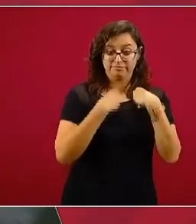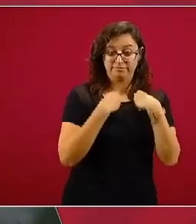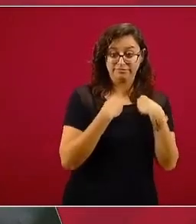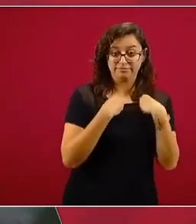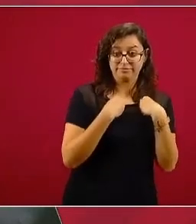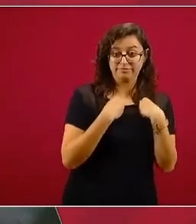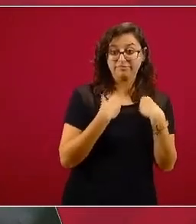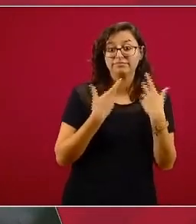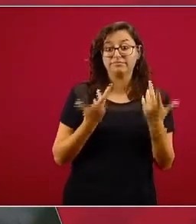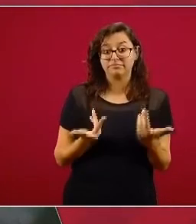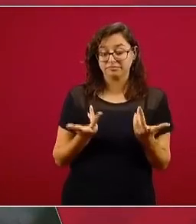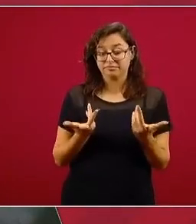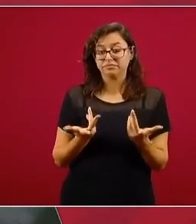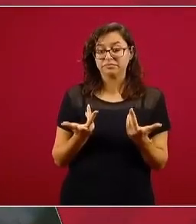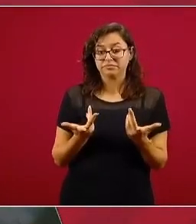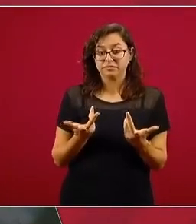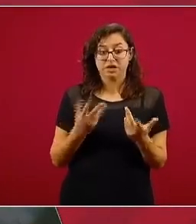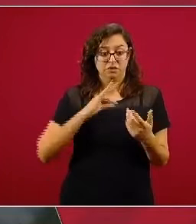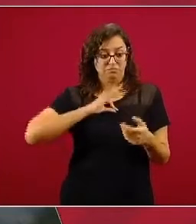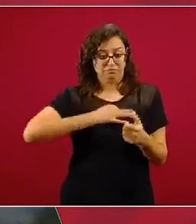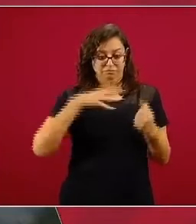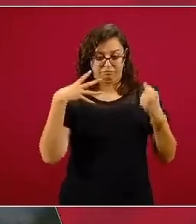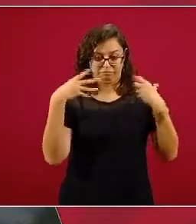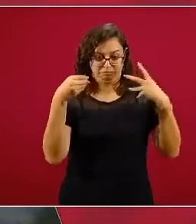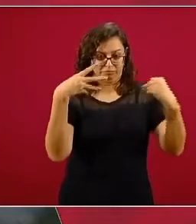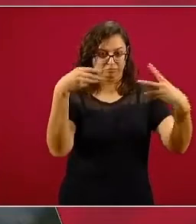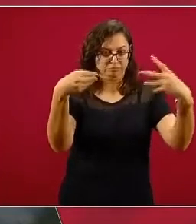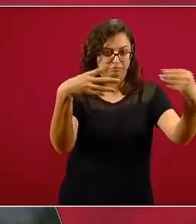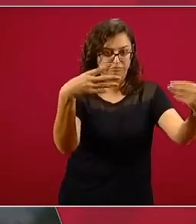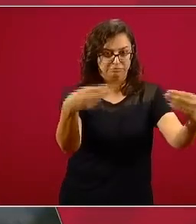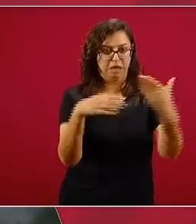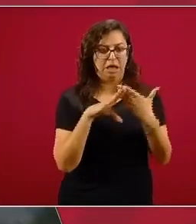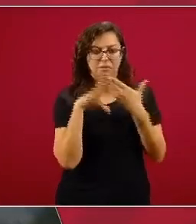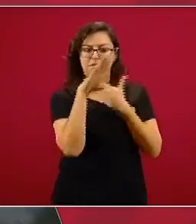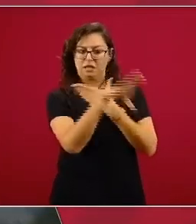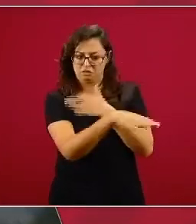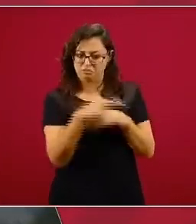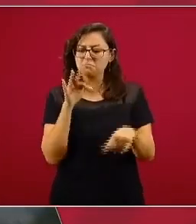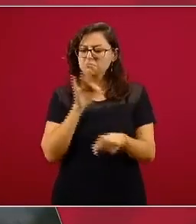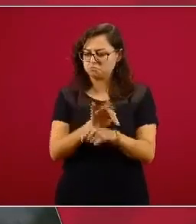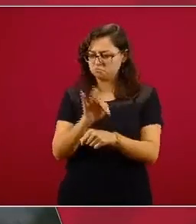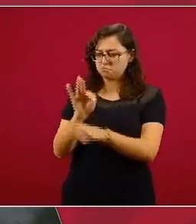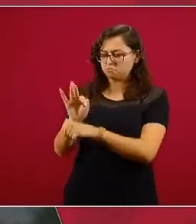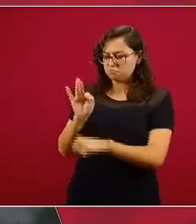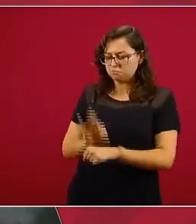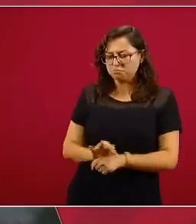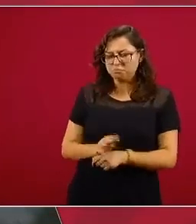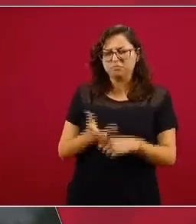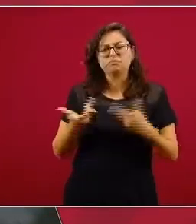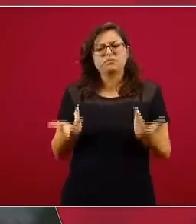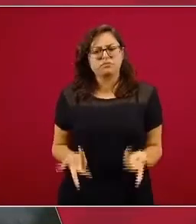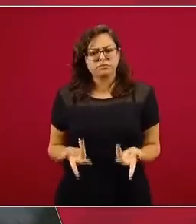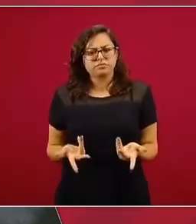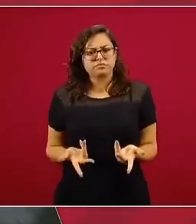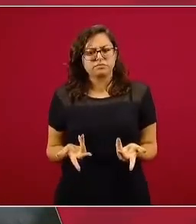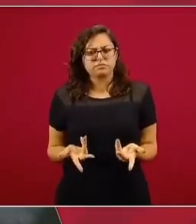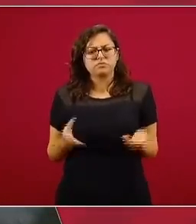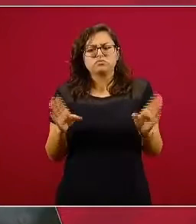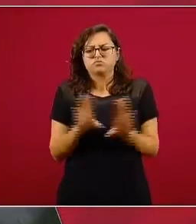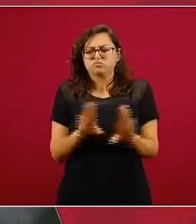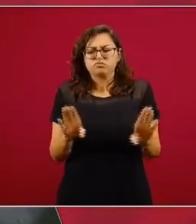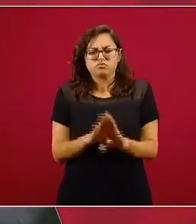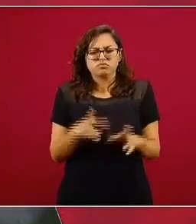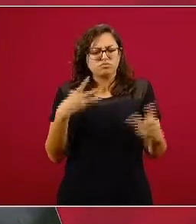manera directa se protege en el contexto de esta epidemia, evitando contagios. ¿Cómo se evitan los contagios? De la manera que he